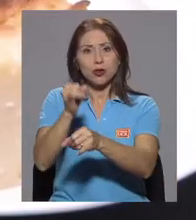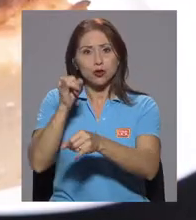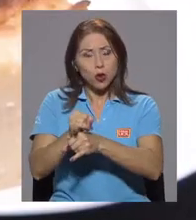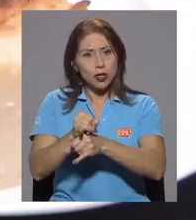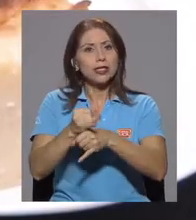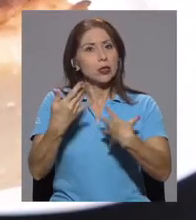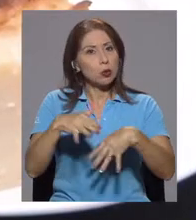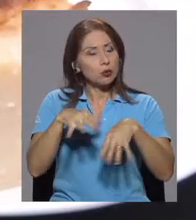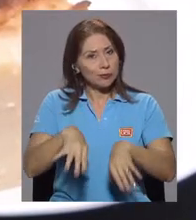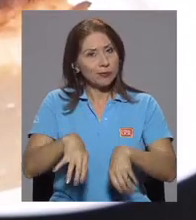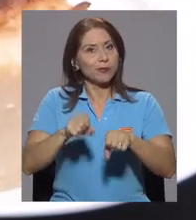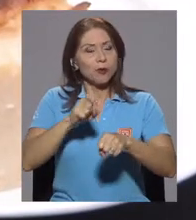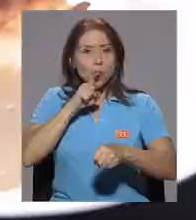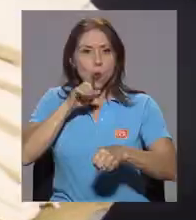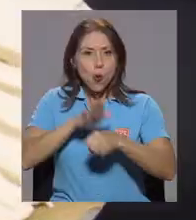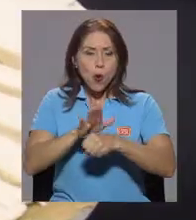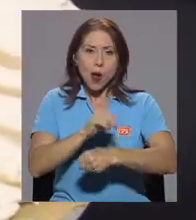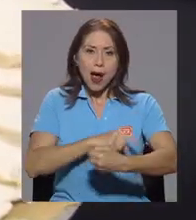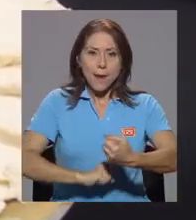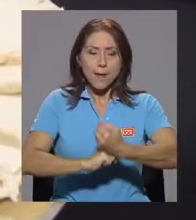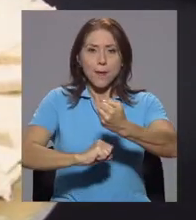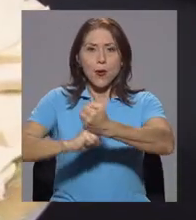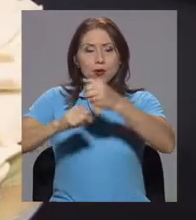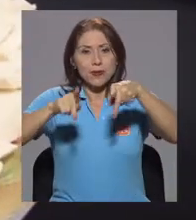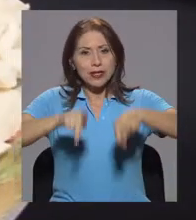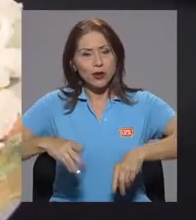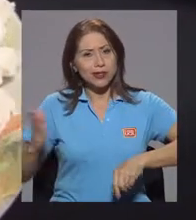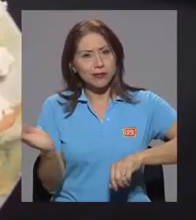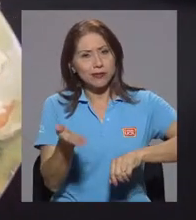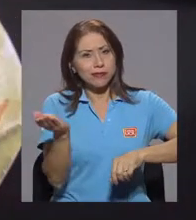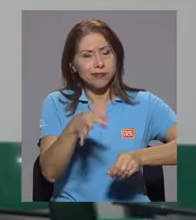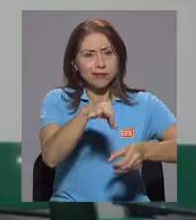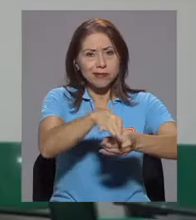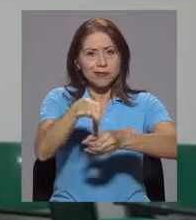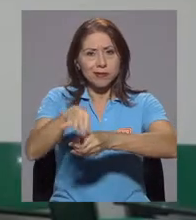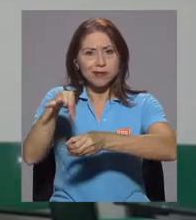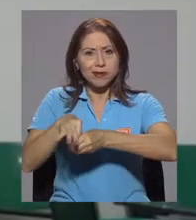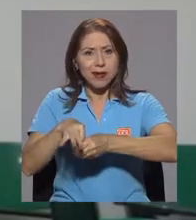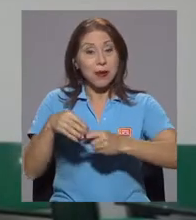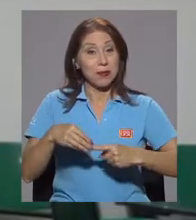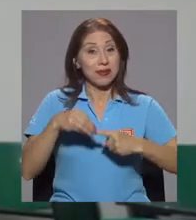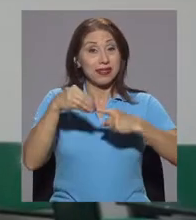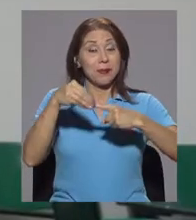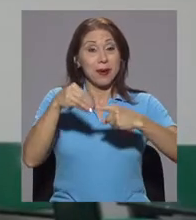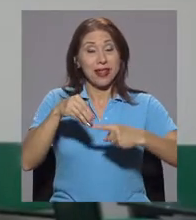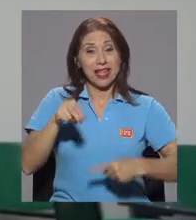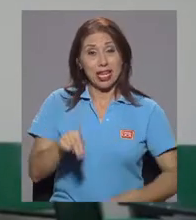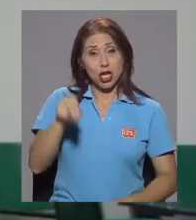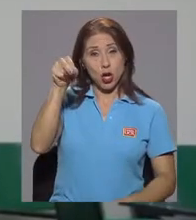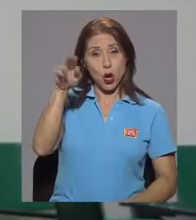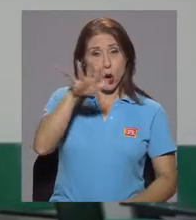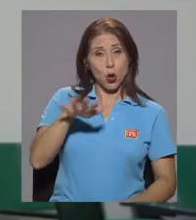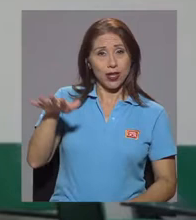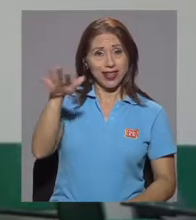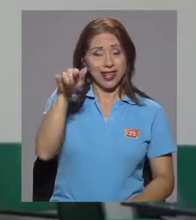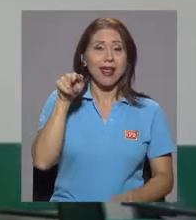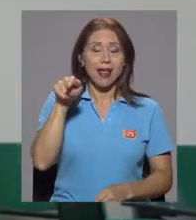que apoyen a los campesinos que en la zona norte principalmente están